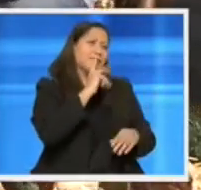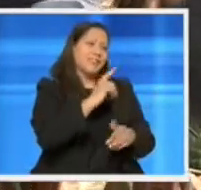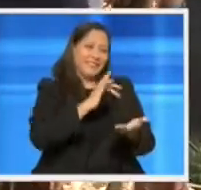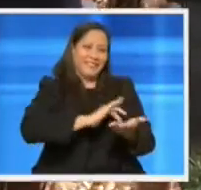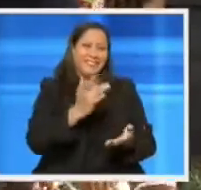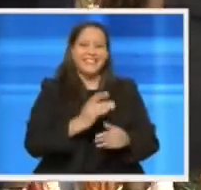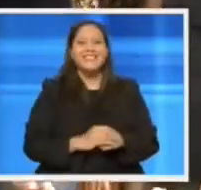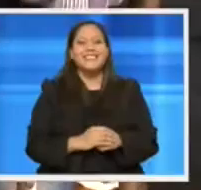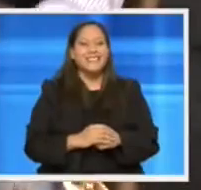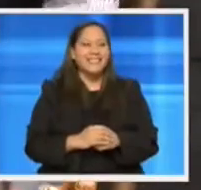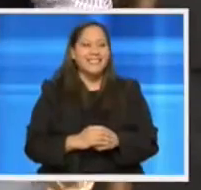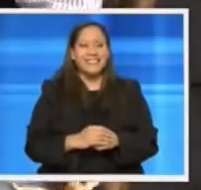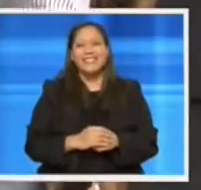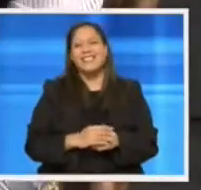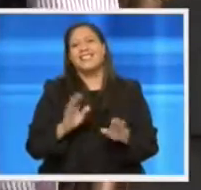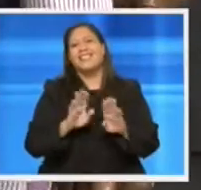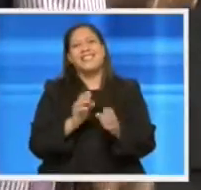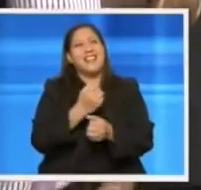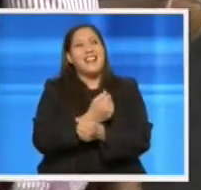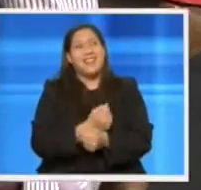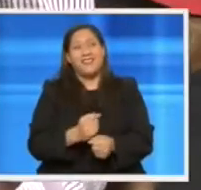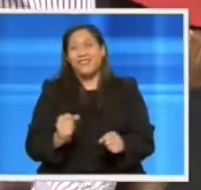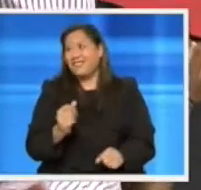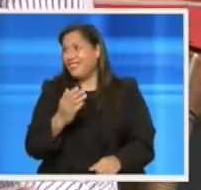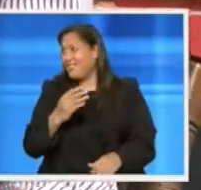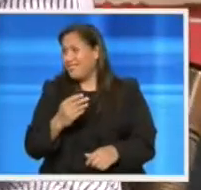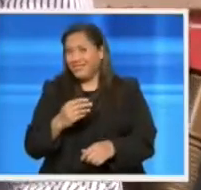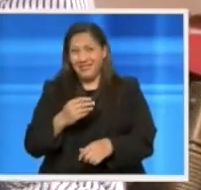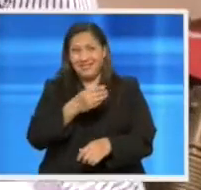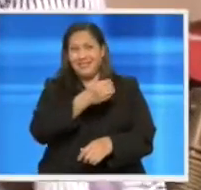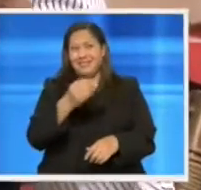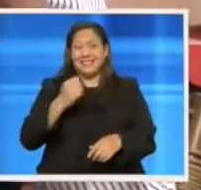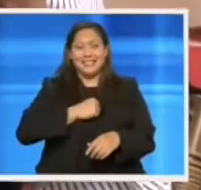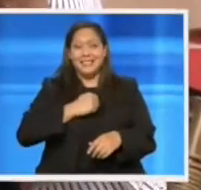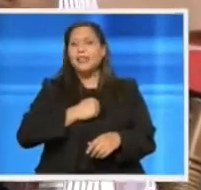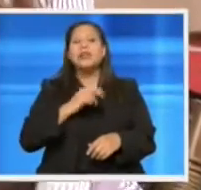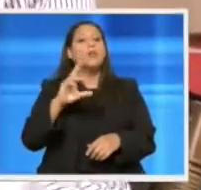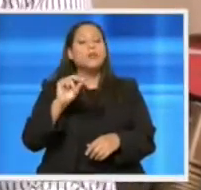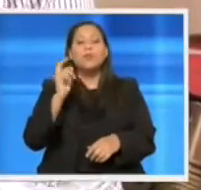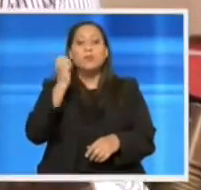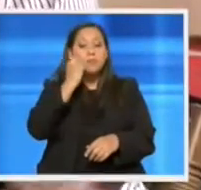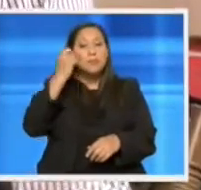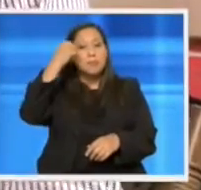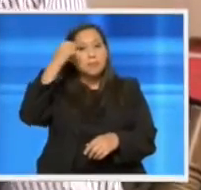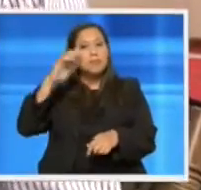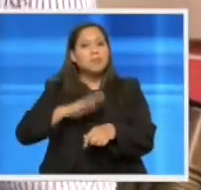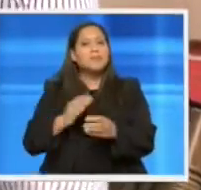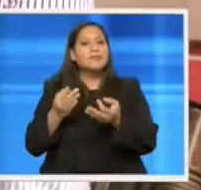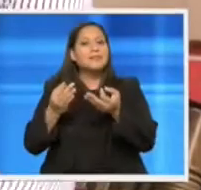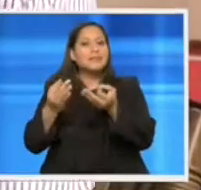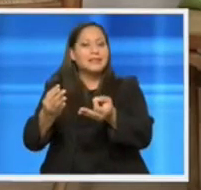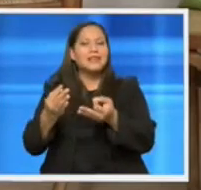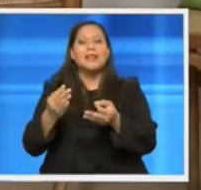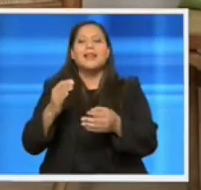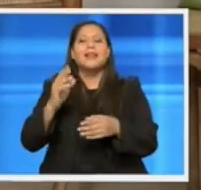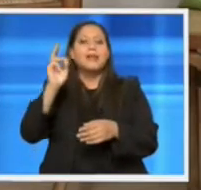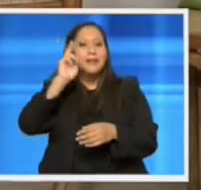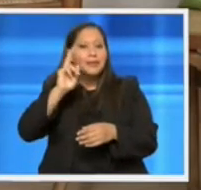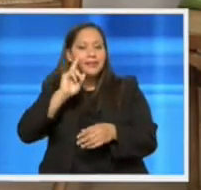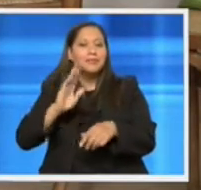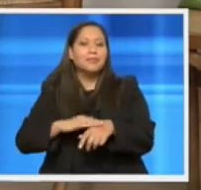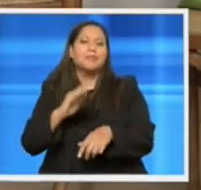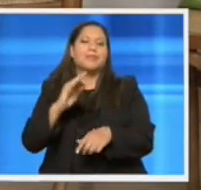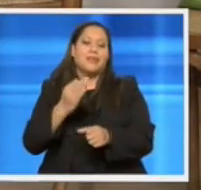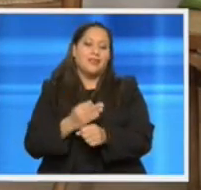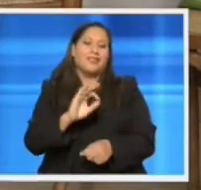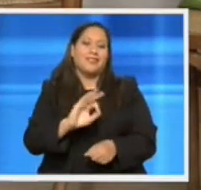Oye, no, pero está bien. Dices, es qué aburrido, ¿no? No, pero es una muy buena opción, porque justo es cuando más pecamos en estas fechas, ¿no? Esa es una como propuesta Sí, sí, para sí. la